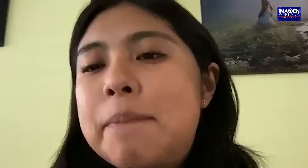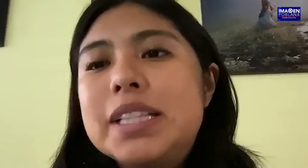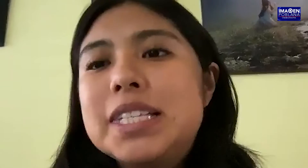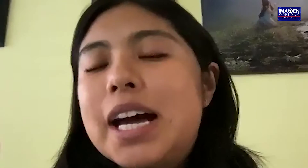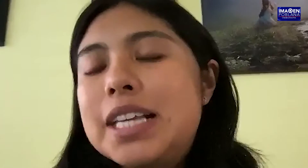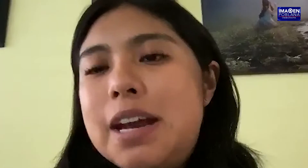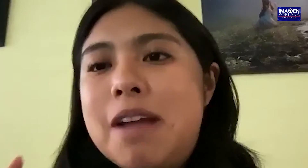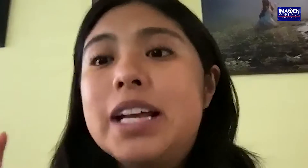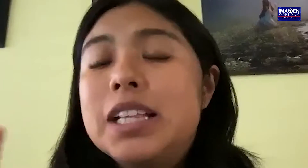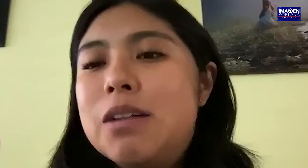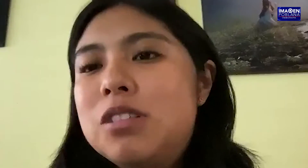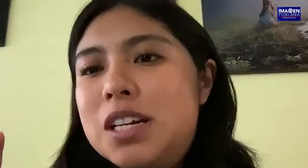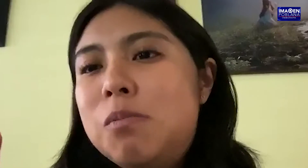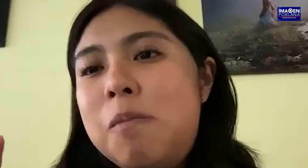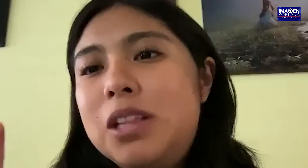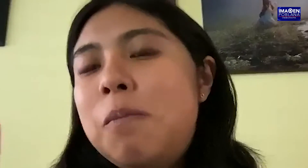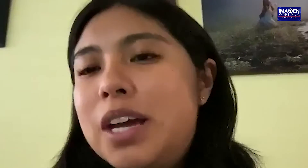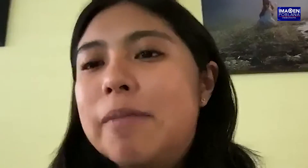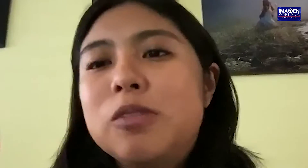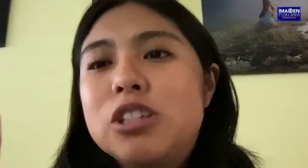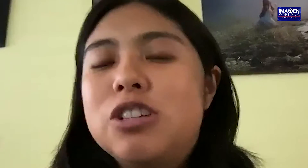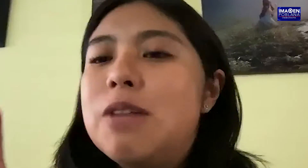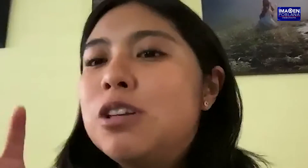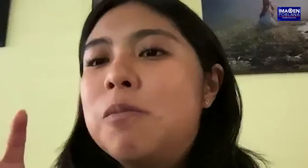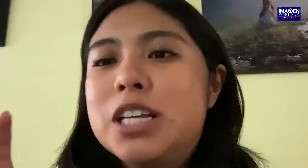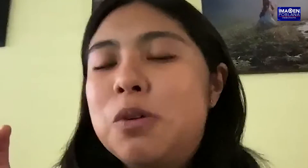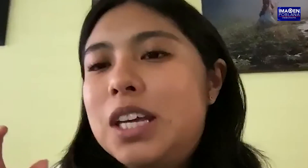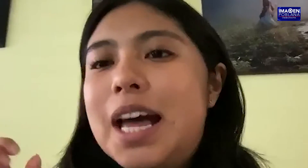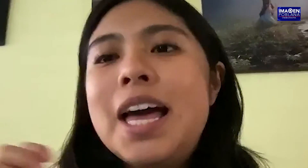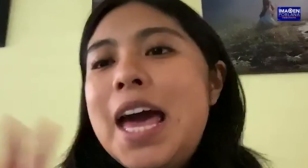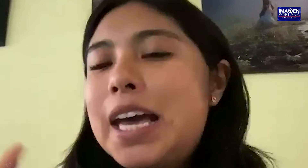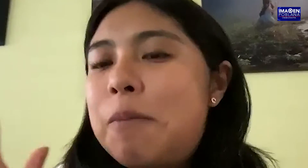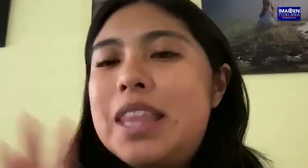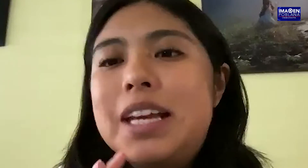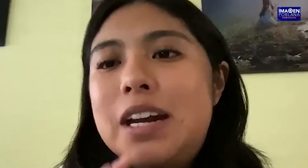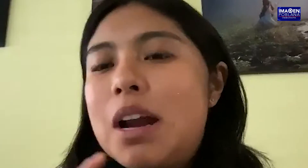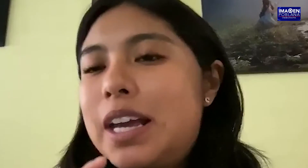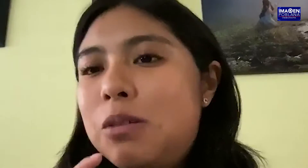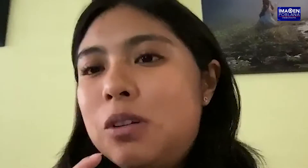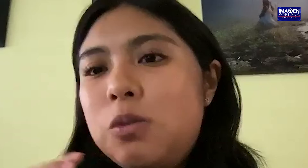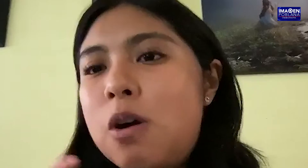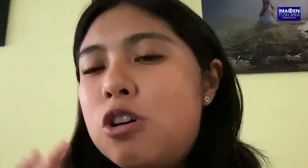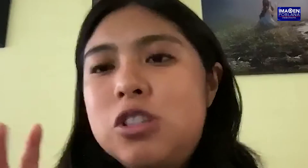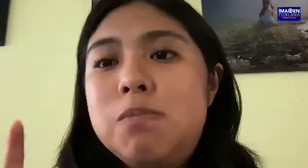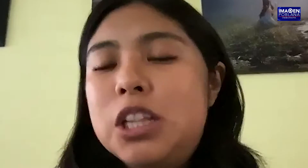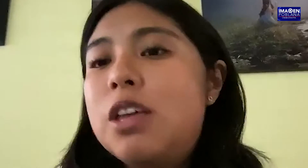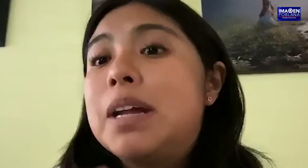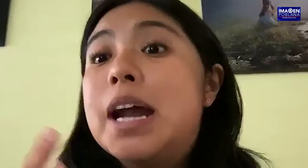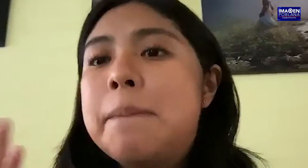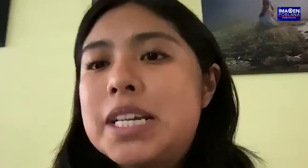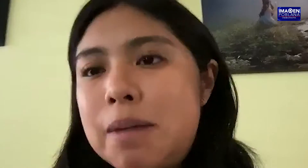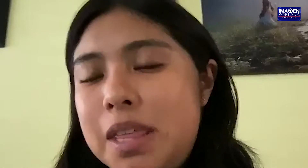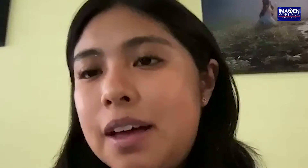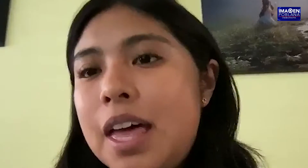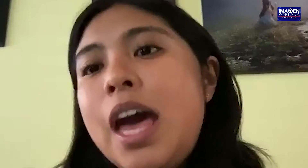aprendizaje cerebral que tenemos en ese momento porque nuestro cerebro es como una esponjita que puede adquirir cualquier nuevo conocimiento de